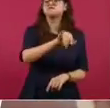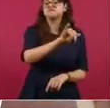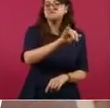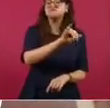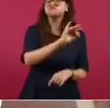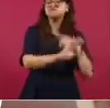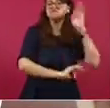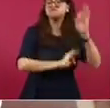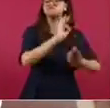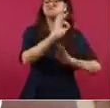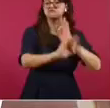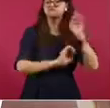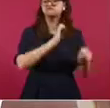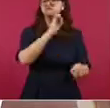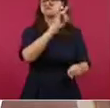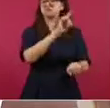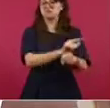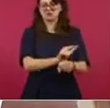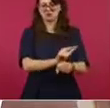Bueno,